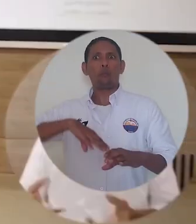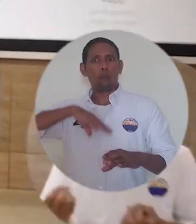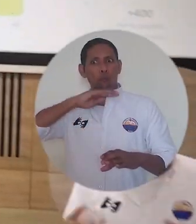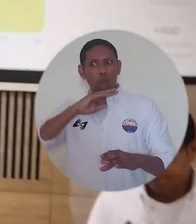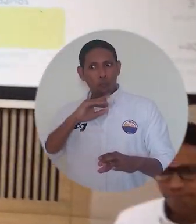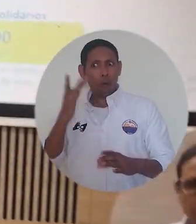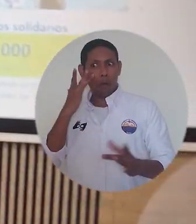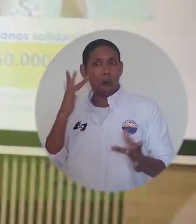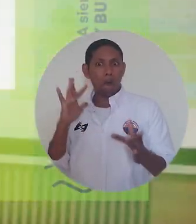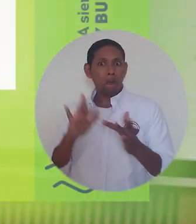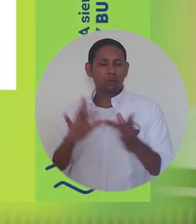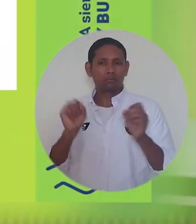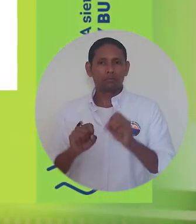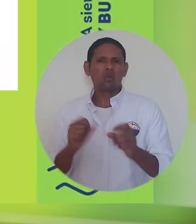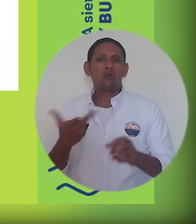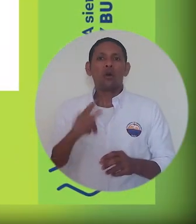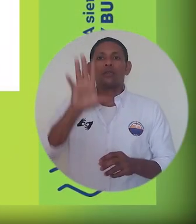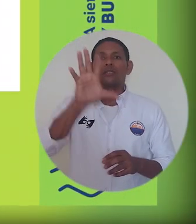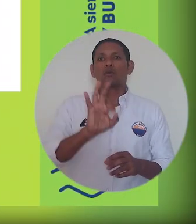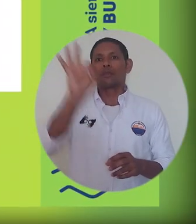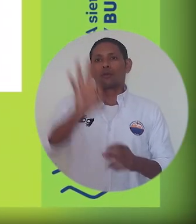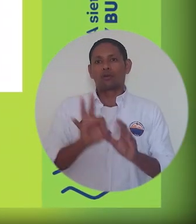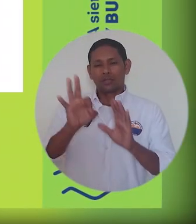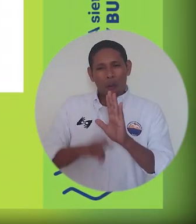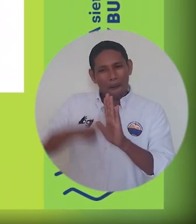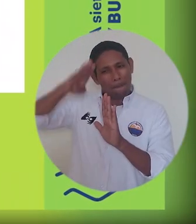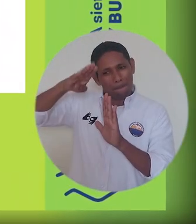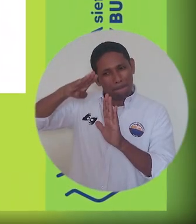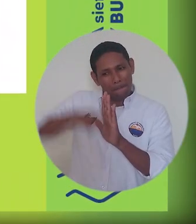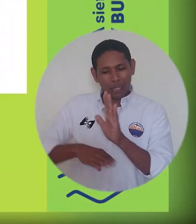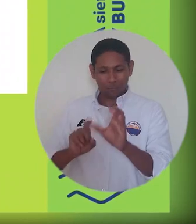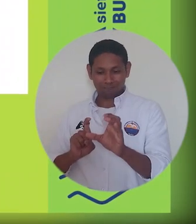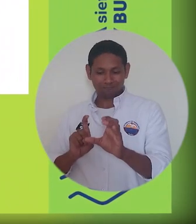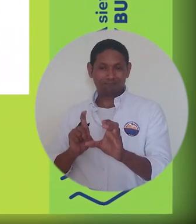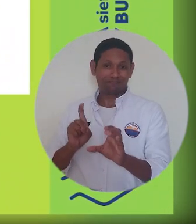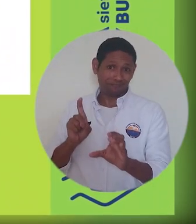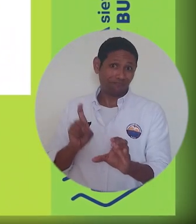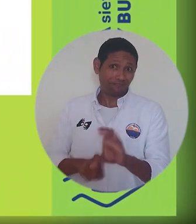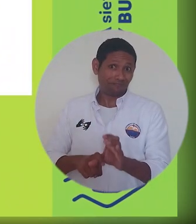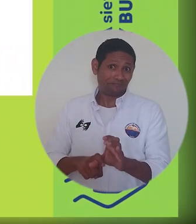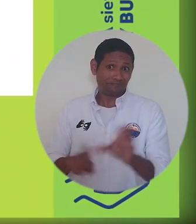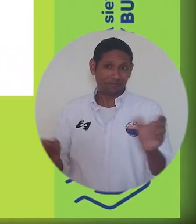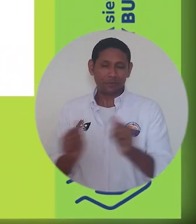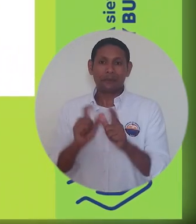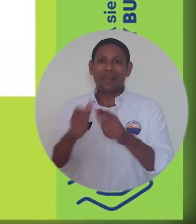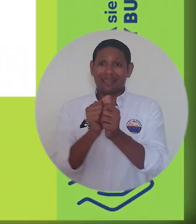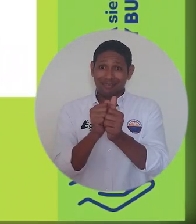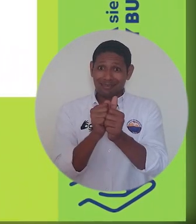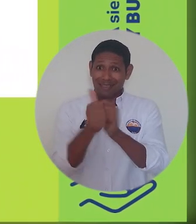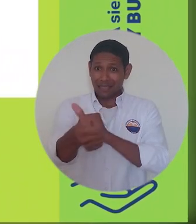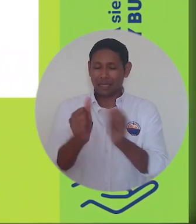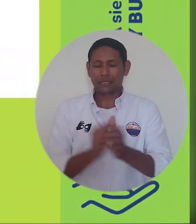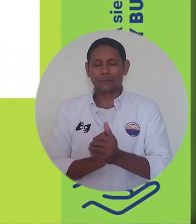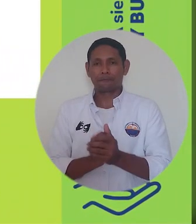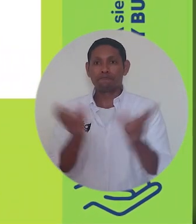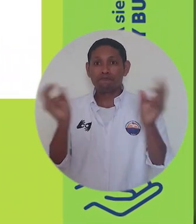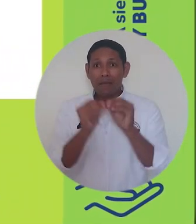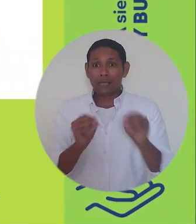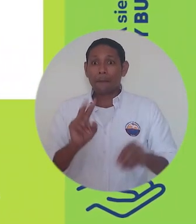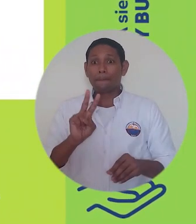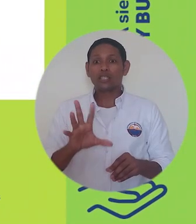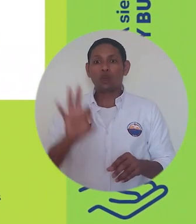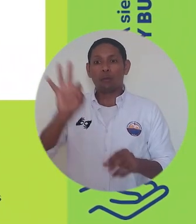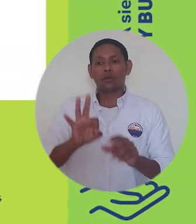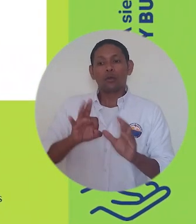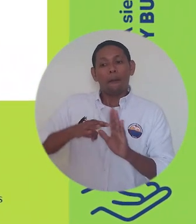incluyente, equitativo y sostenible, el cual permite reducir en un 50% el costo de la matrícula presencial y a distancia y